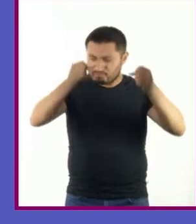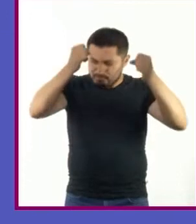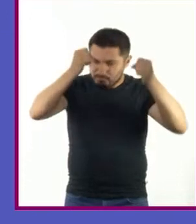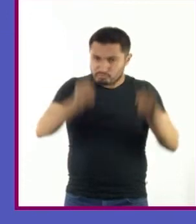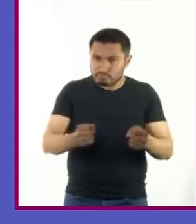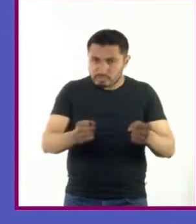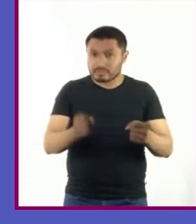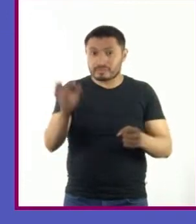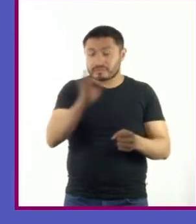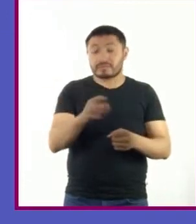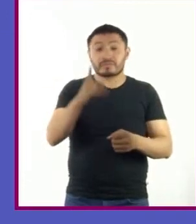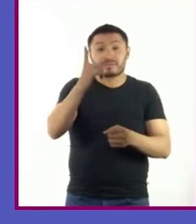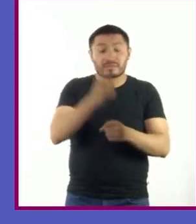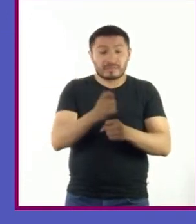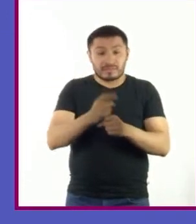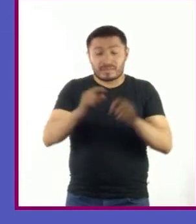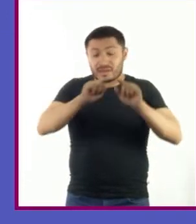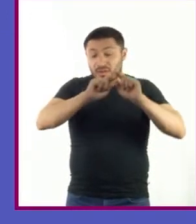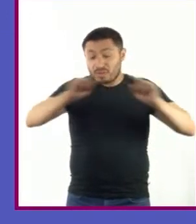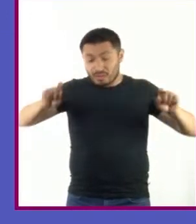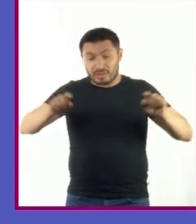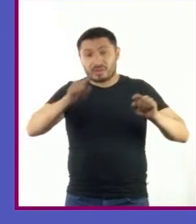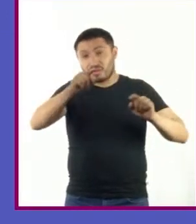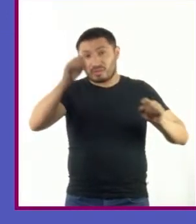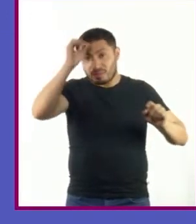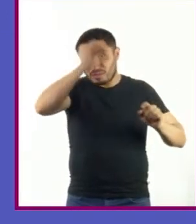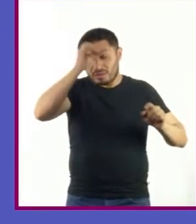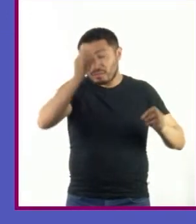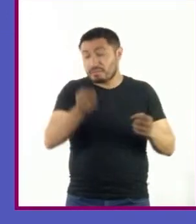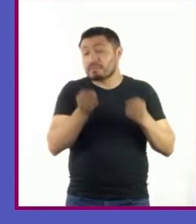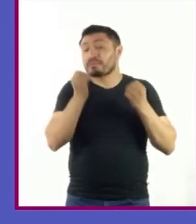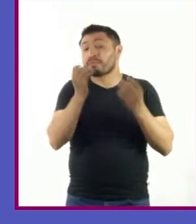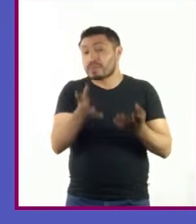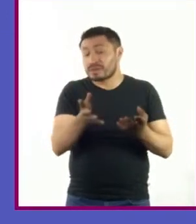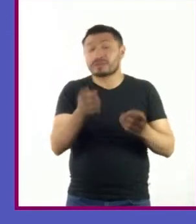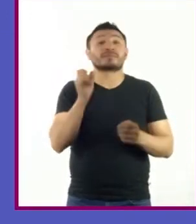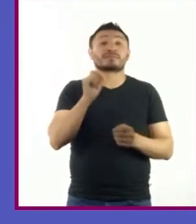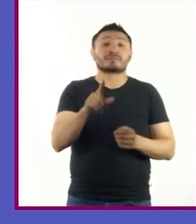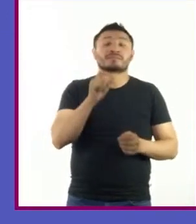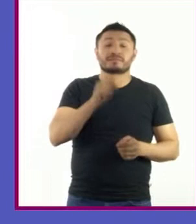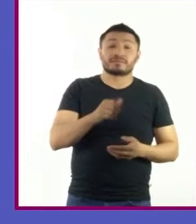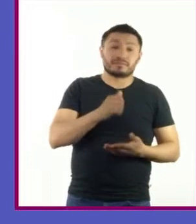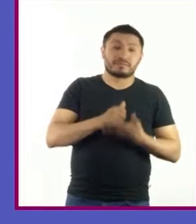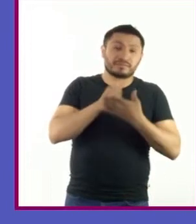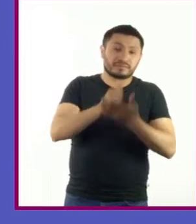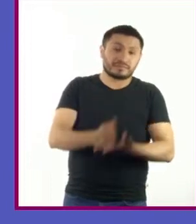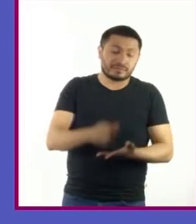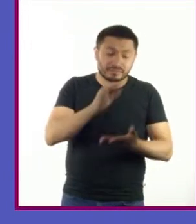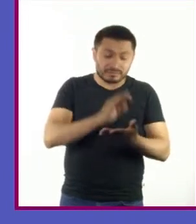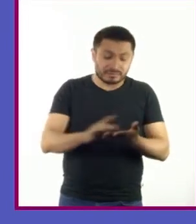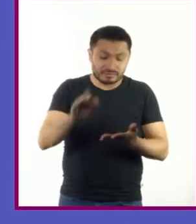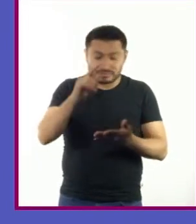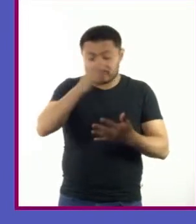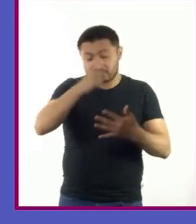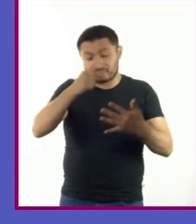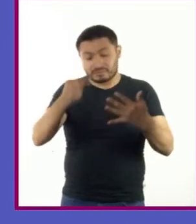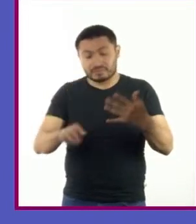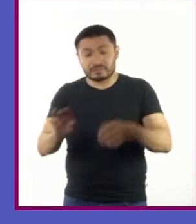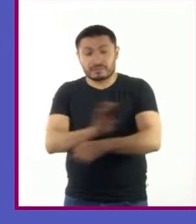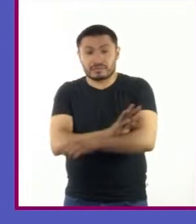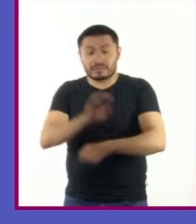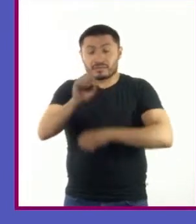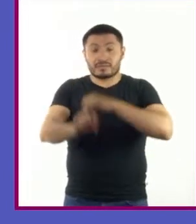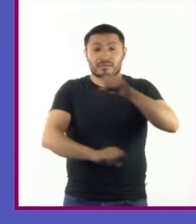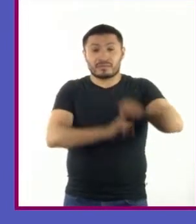si desde la primera línea estableciera su opinión. También le ayudaría a enumerar las ventajas que tiene la bicicleta sobre